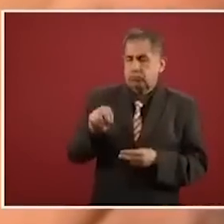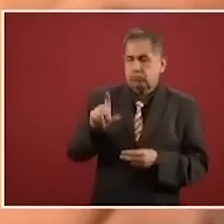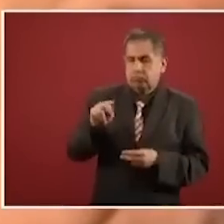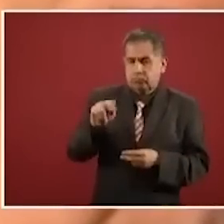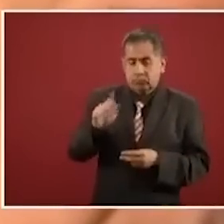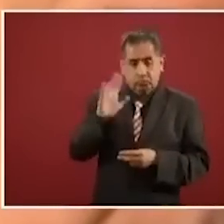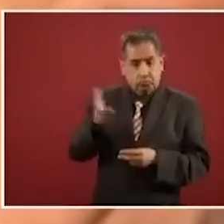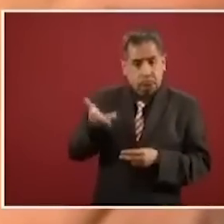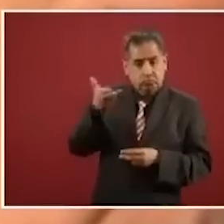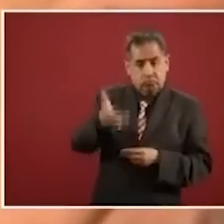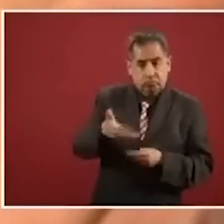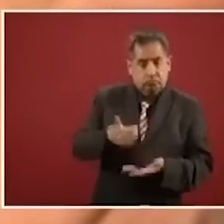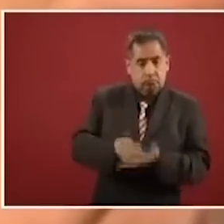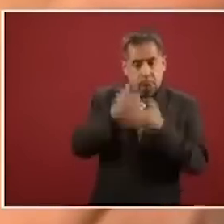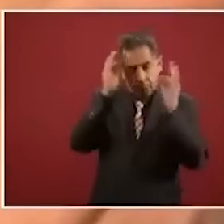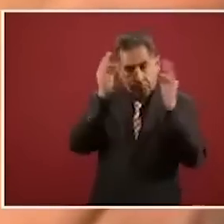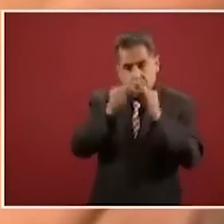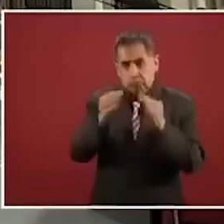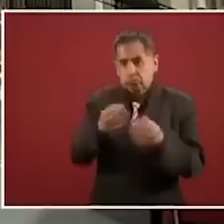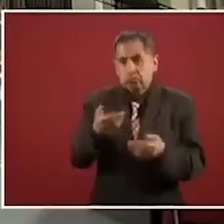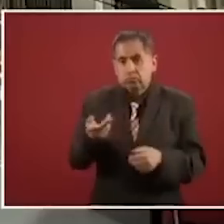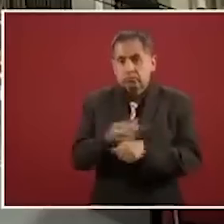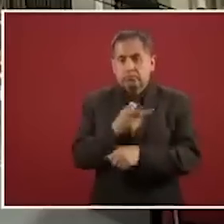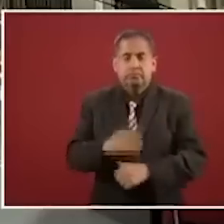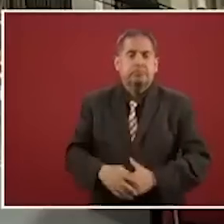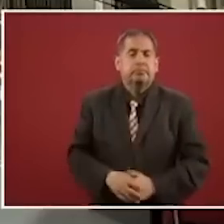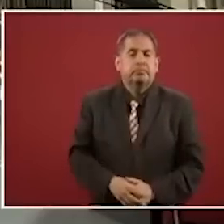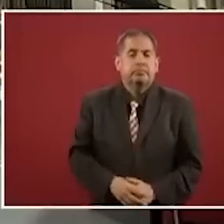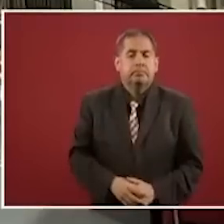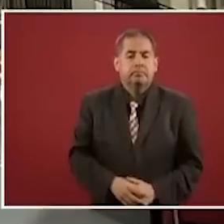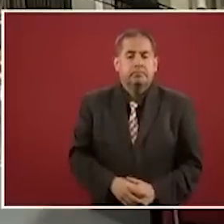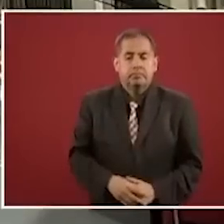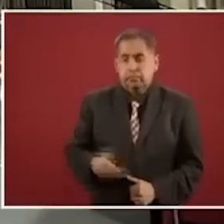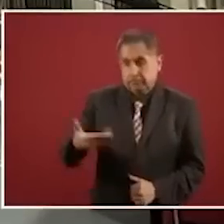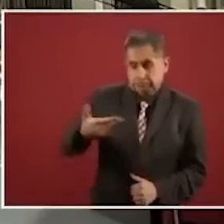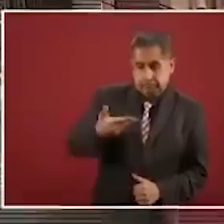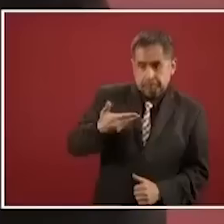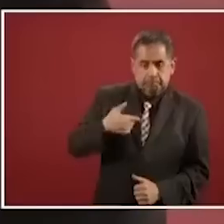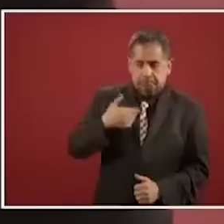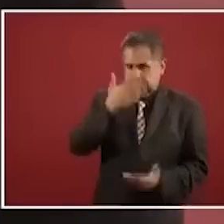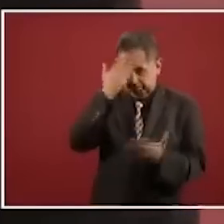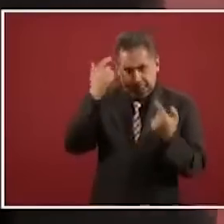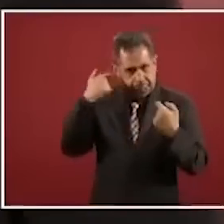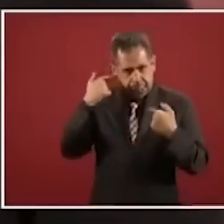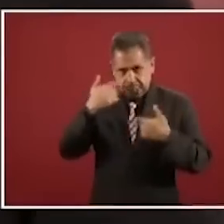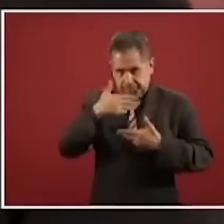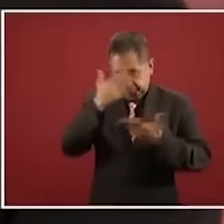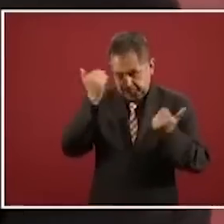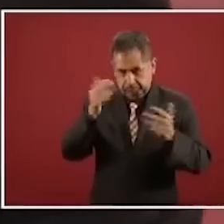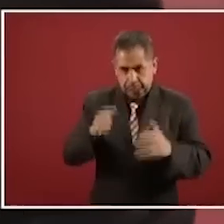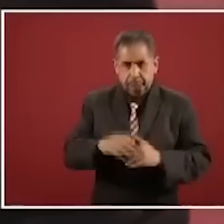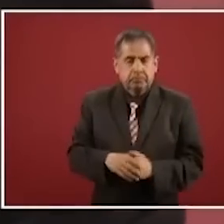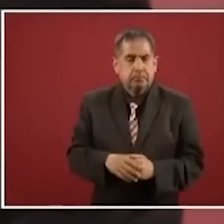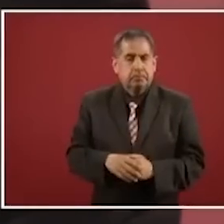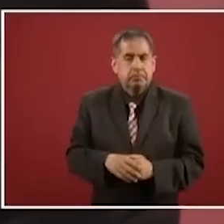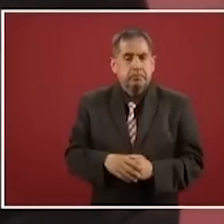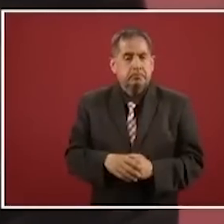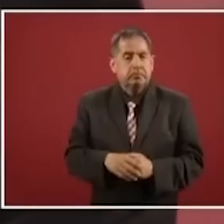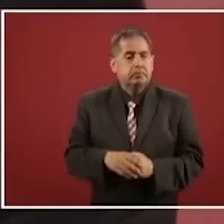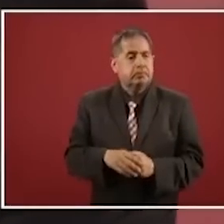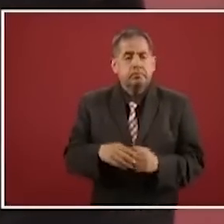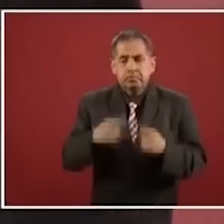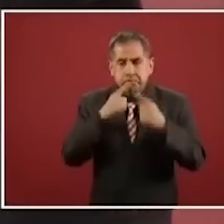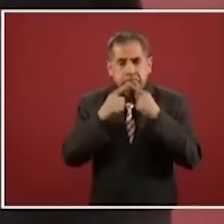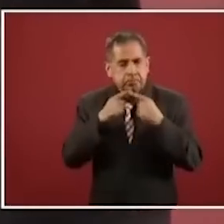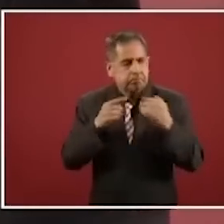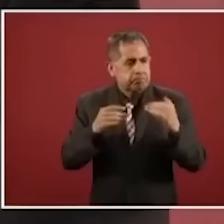¿ya solicitó la ayuda consular, por favor? No, que yo sepa. Mire, estos son métodos de